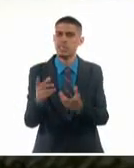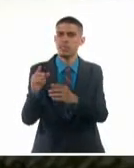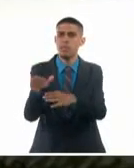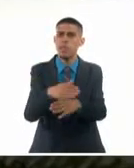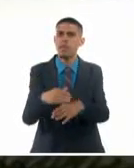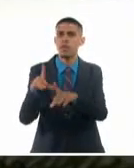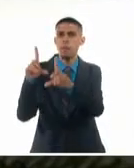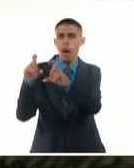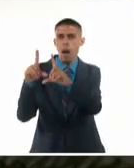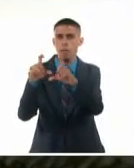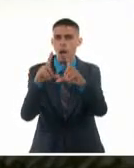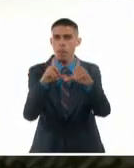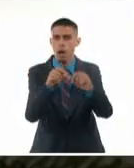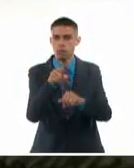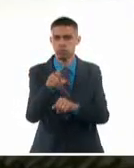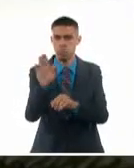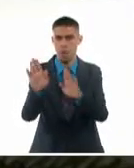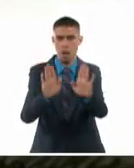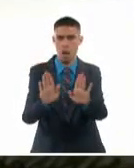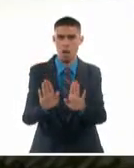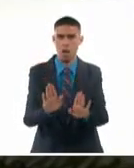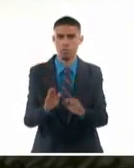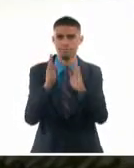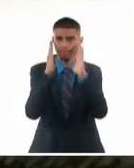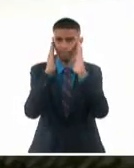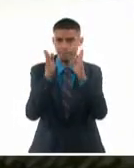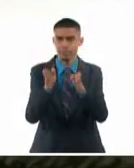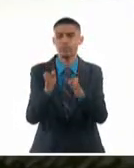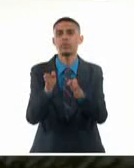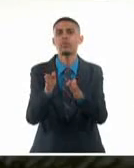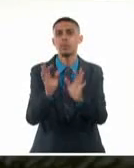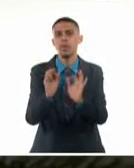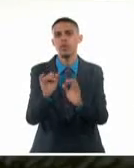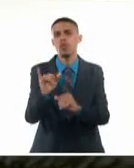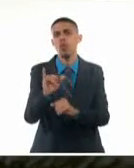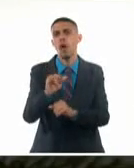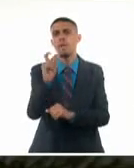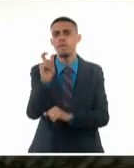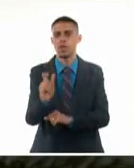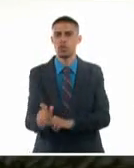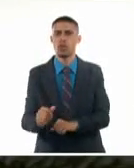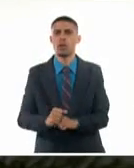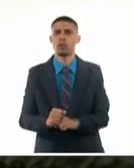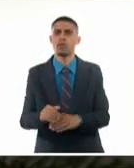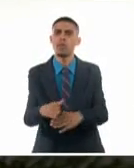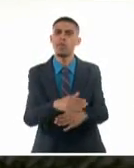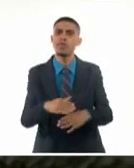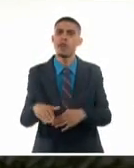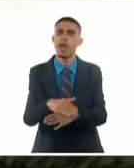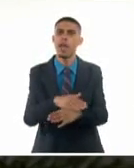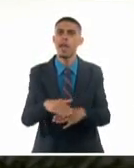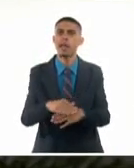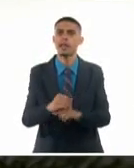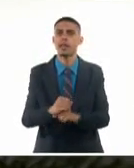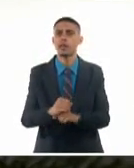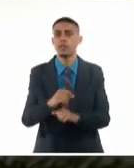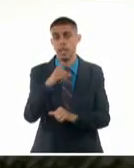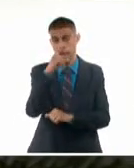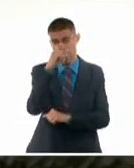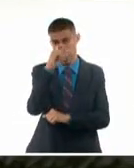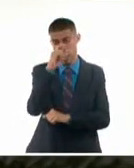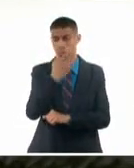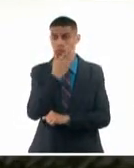que está enfocada en las personas, en los adultos mayores, en distintos espacios de la vida cotidiana y en distintos lugares del